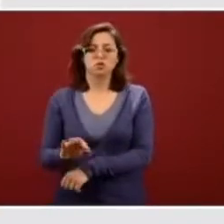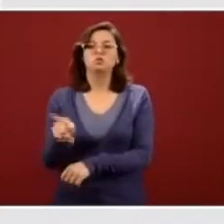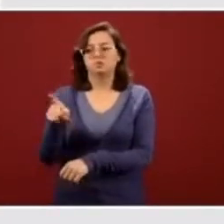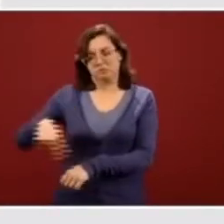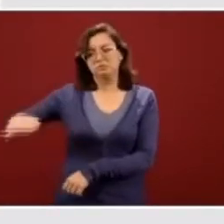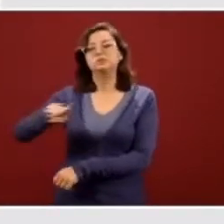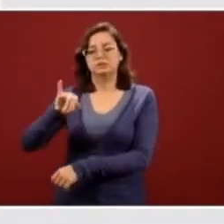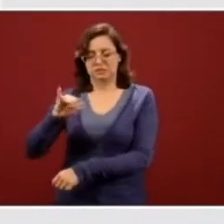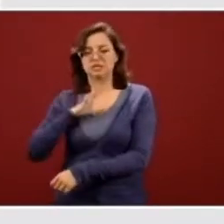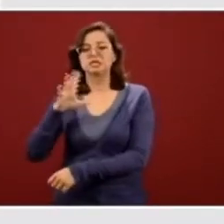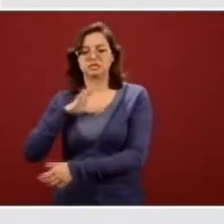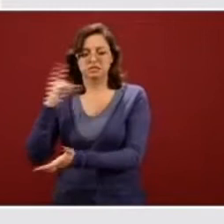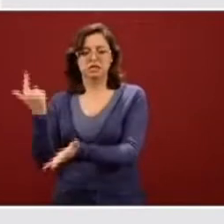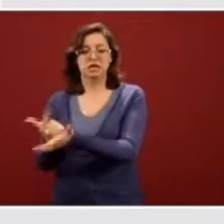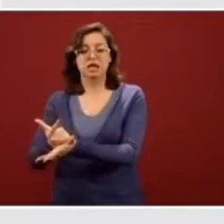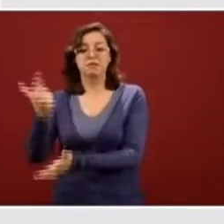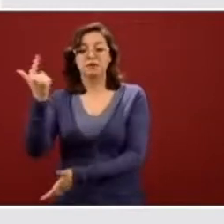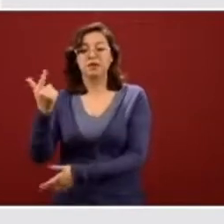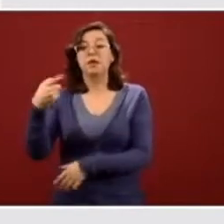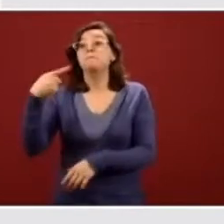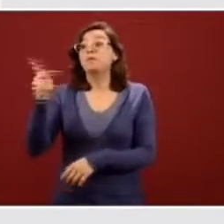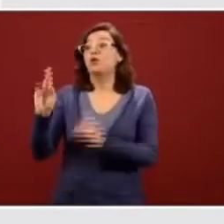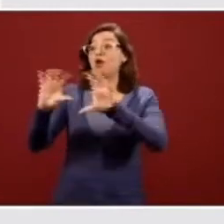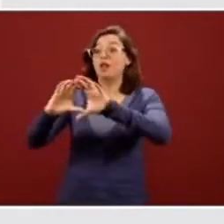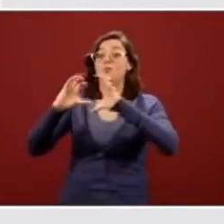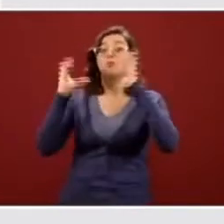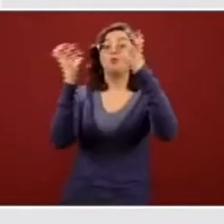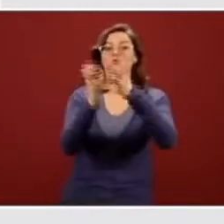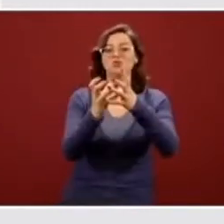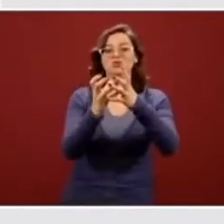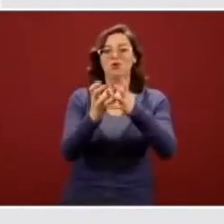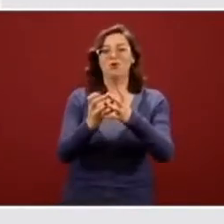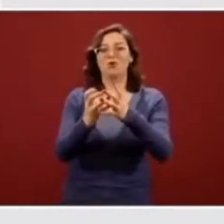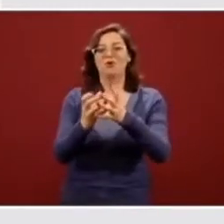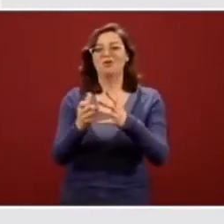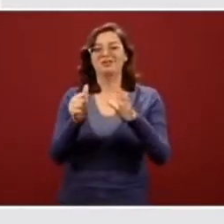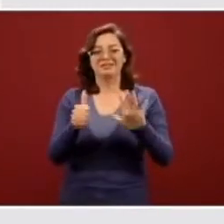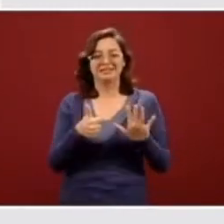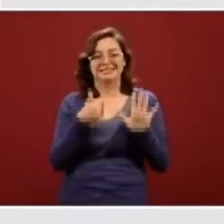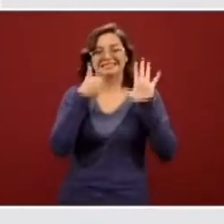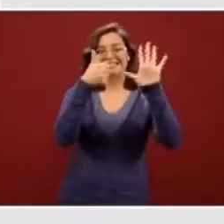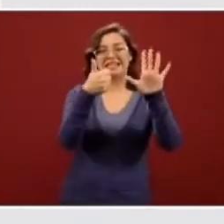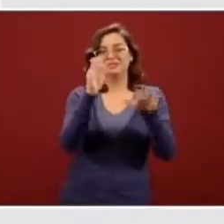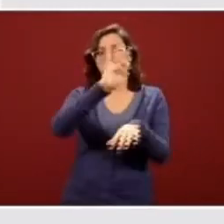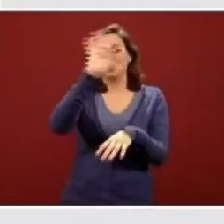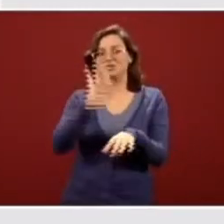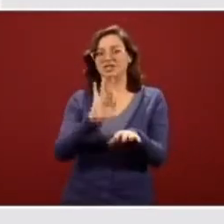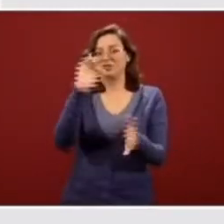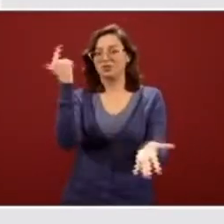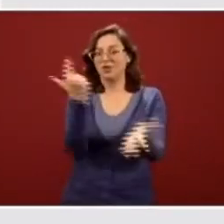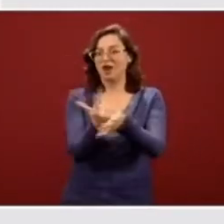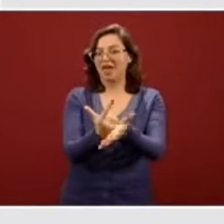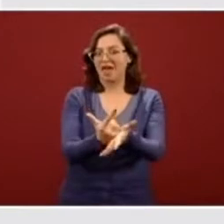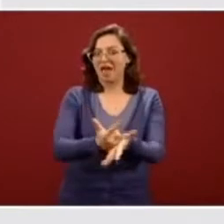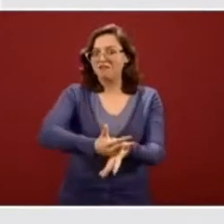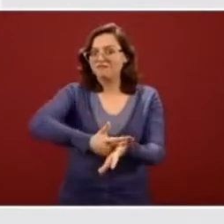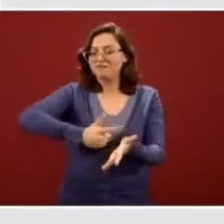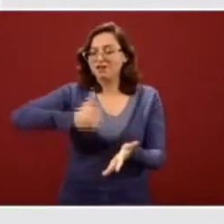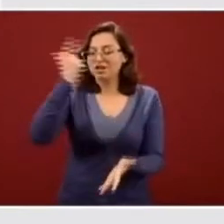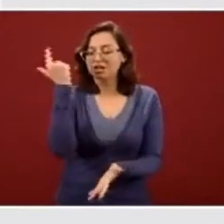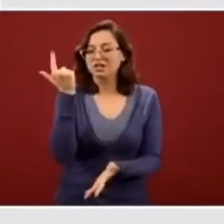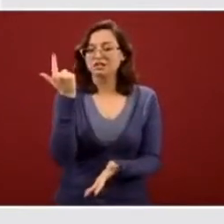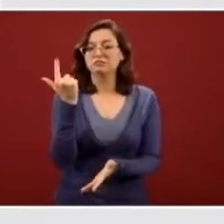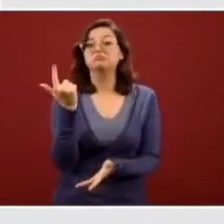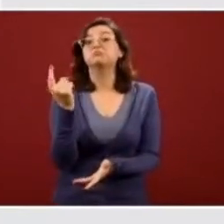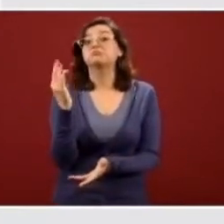está también por debajo de ese 6%. Si recuerdan, en las estimaciones para la carga de enfermedad se ha estimado